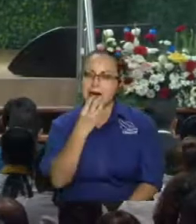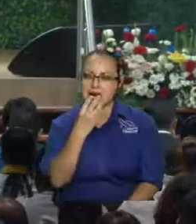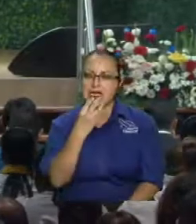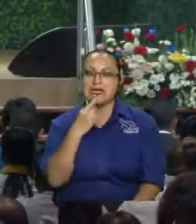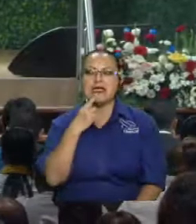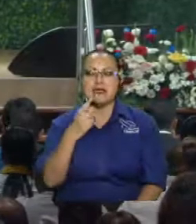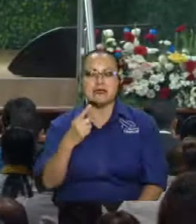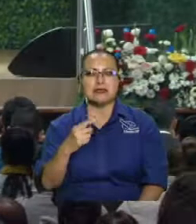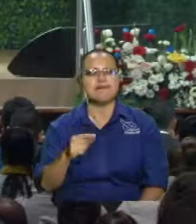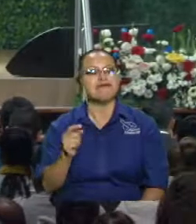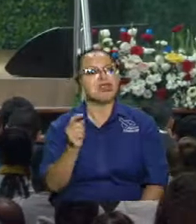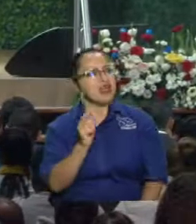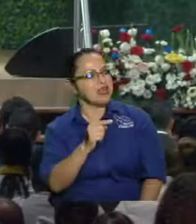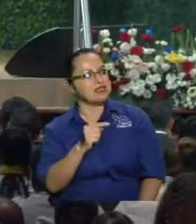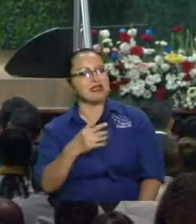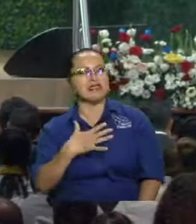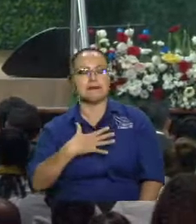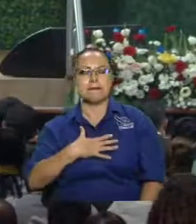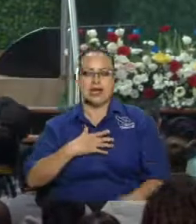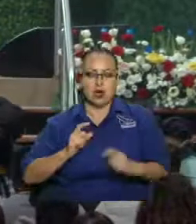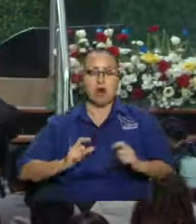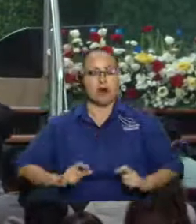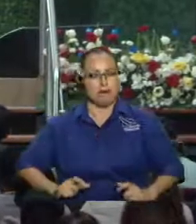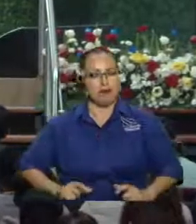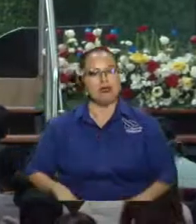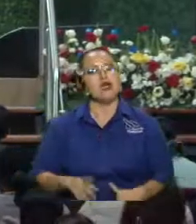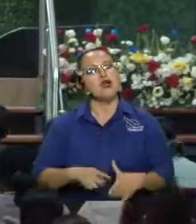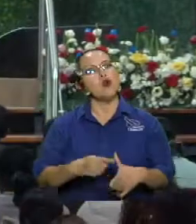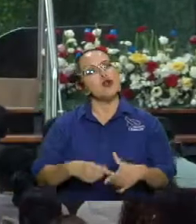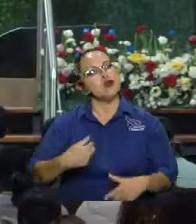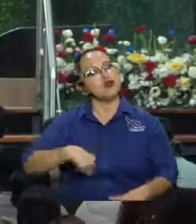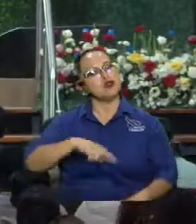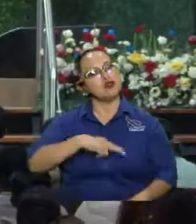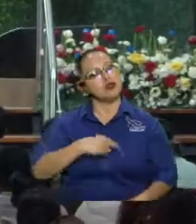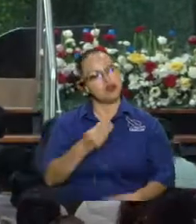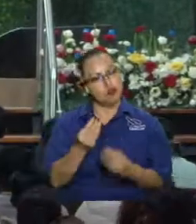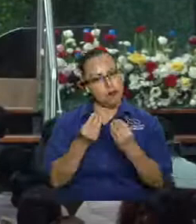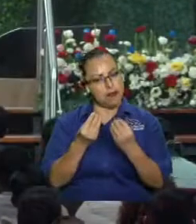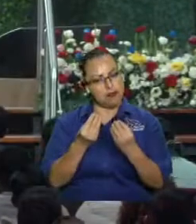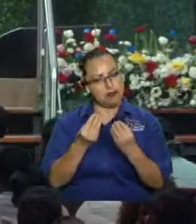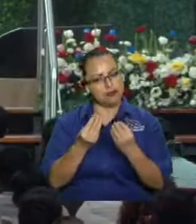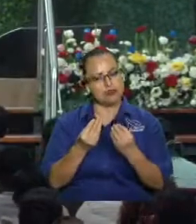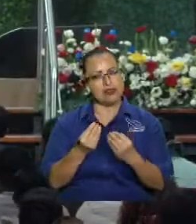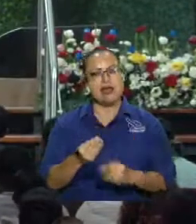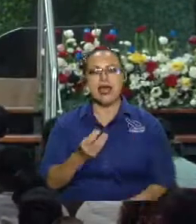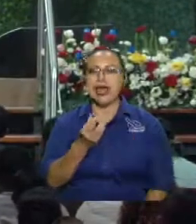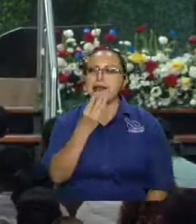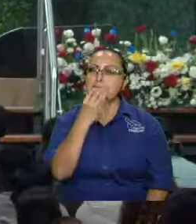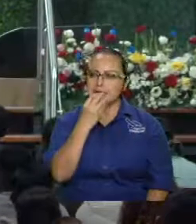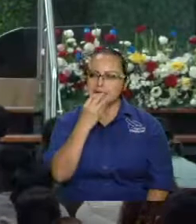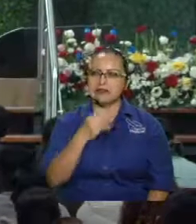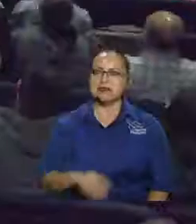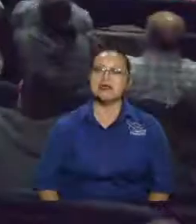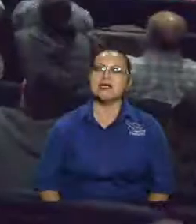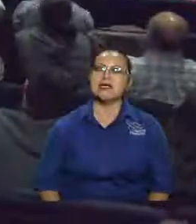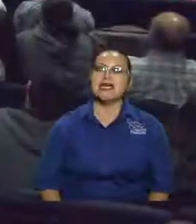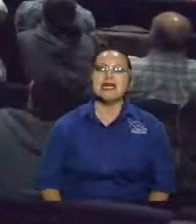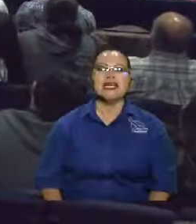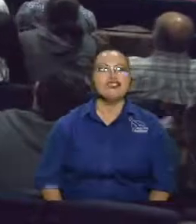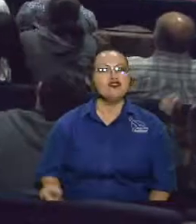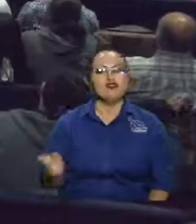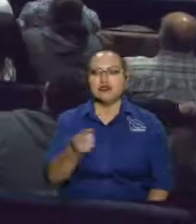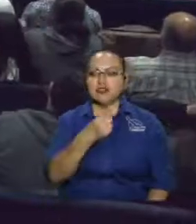el pan y dice, esto es mi cuerpo. ¿Verdad? Entonces, cuando nosotros comemos el pan, todas las hazañas que